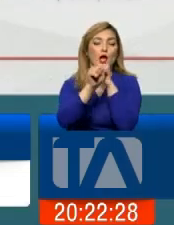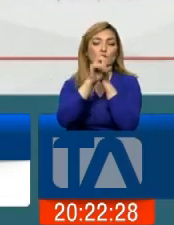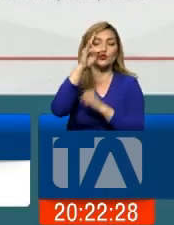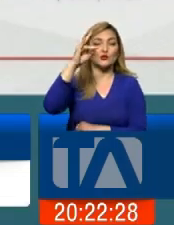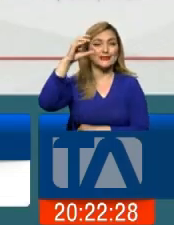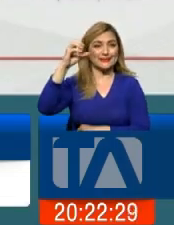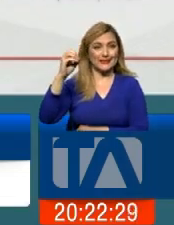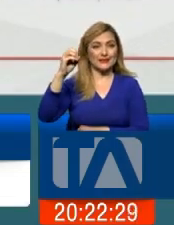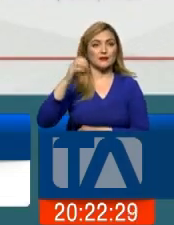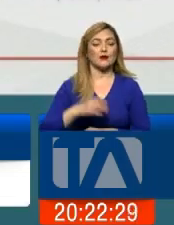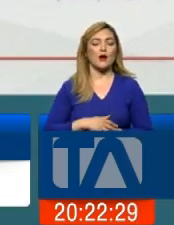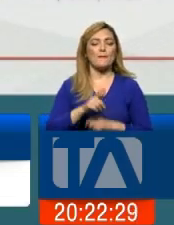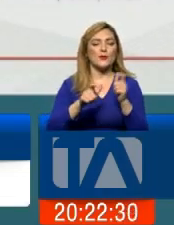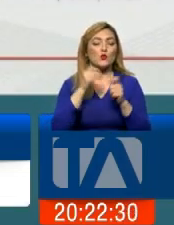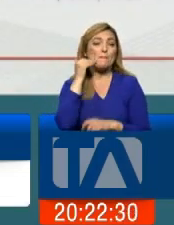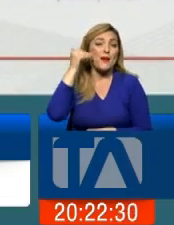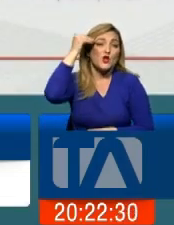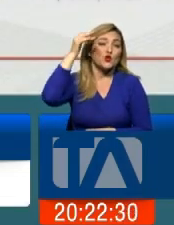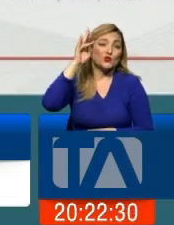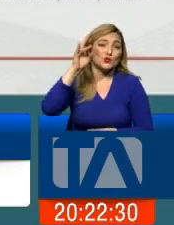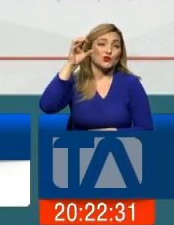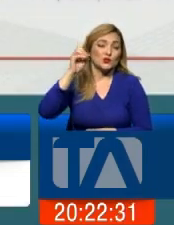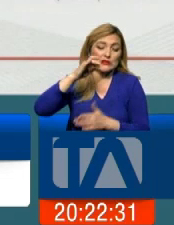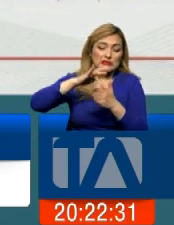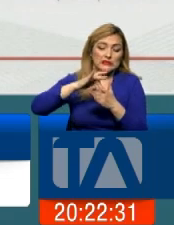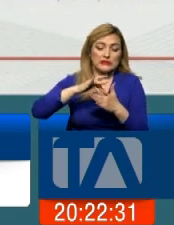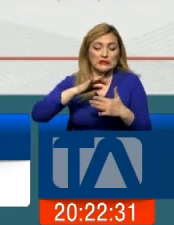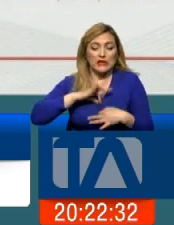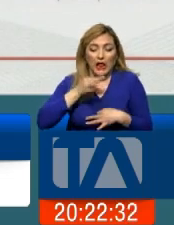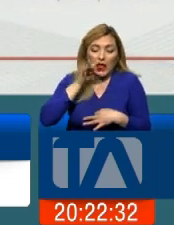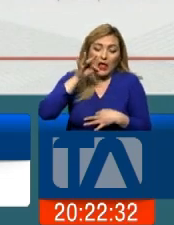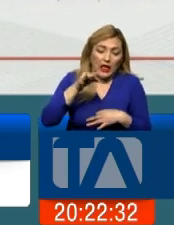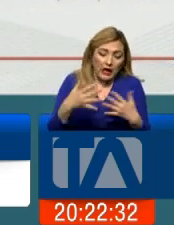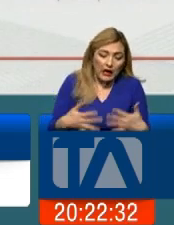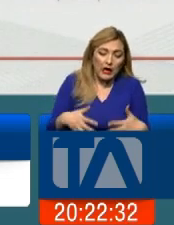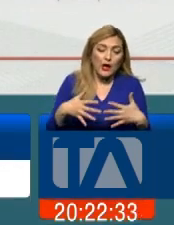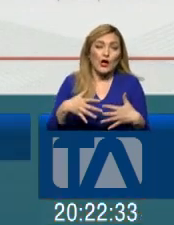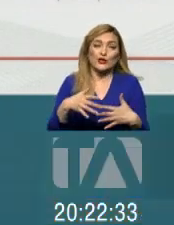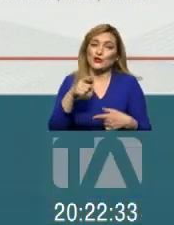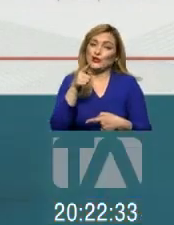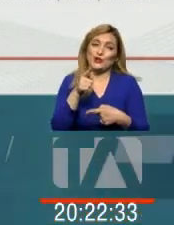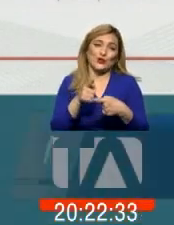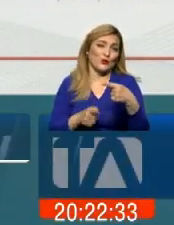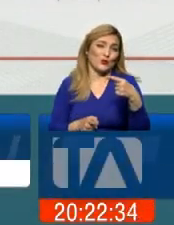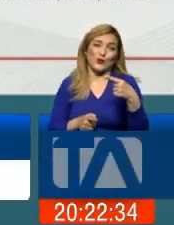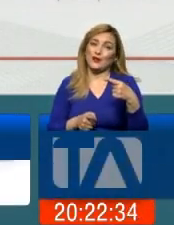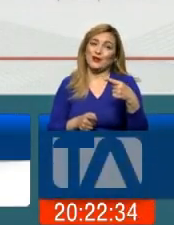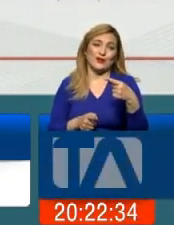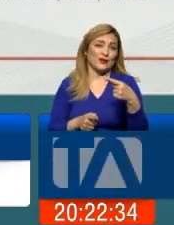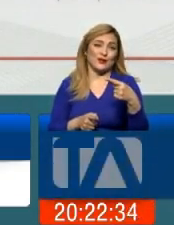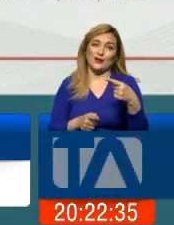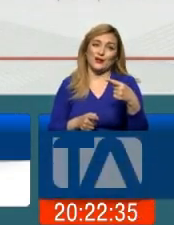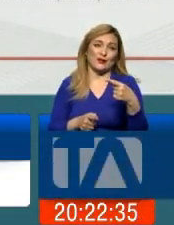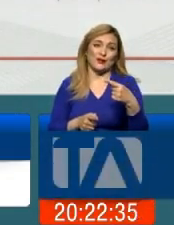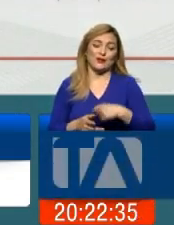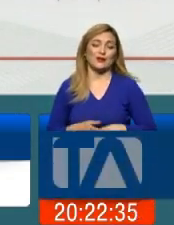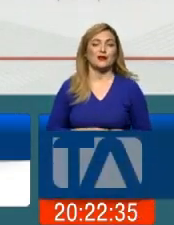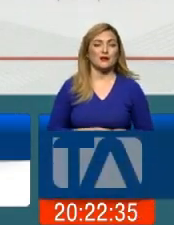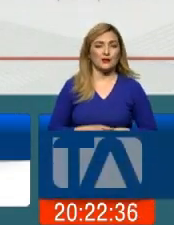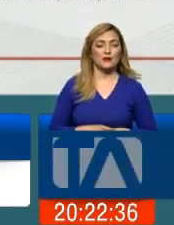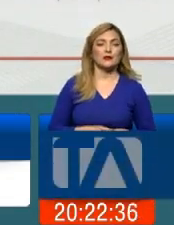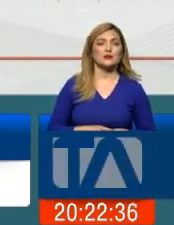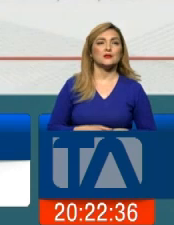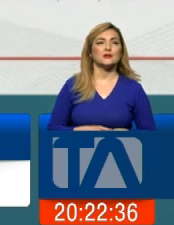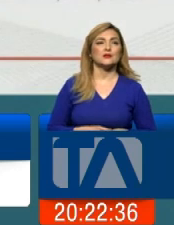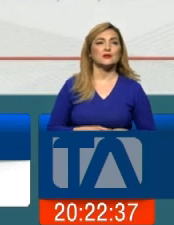años. Las personas mayores de 70 años y con riesgo de enfermarse gravemente no podrán acceder a esta actividad. No se